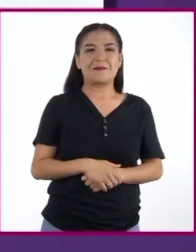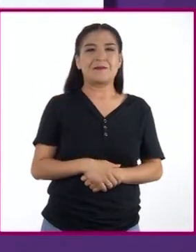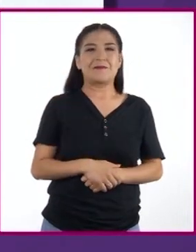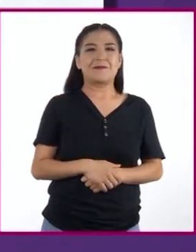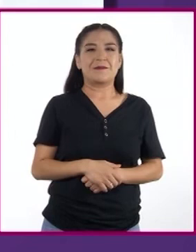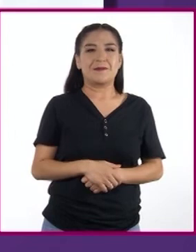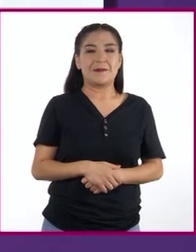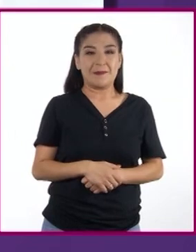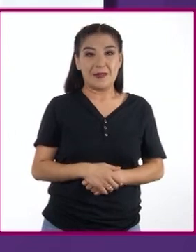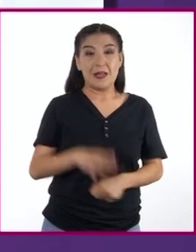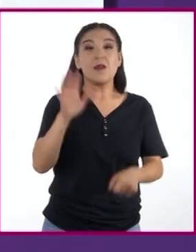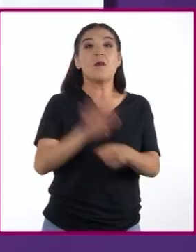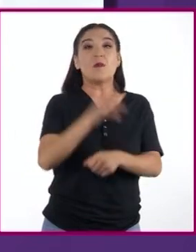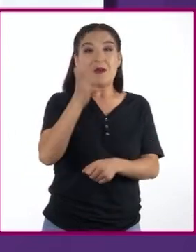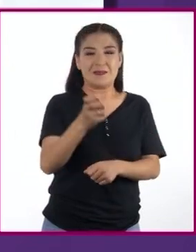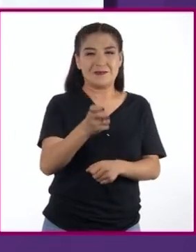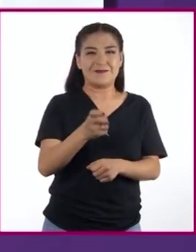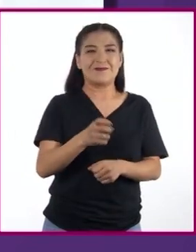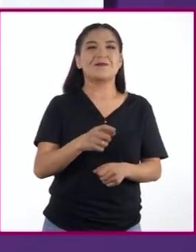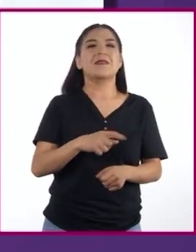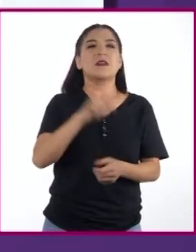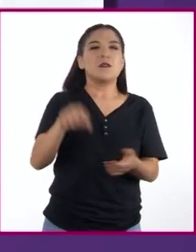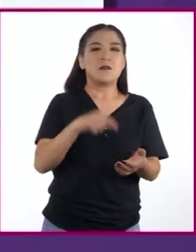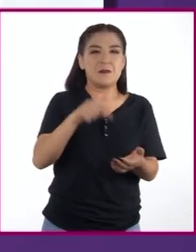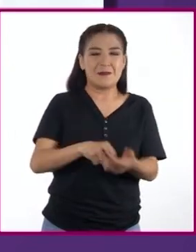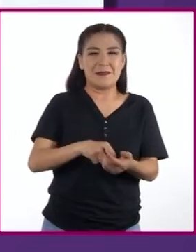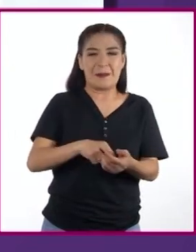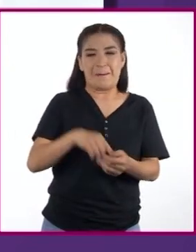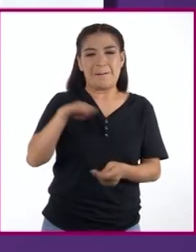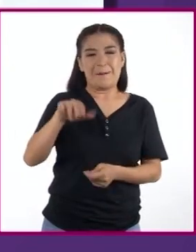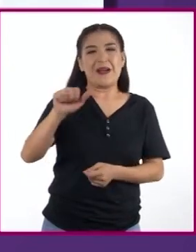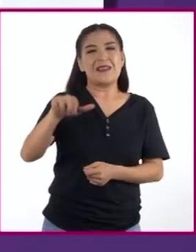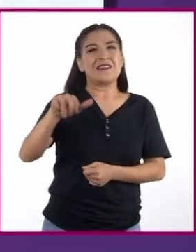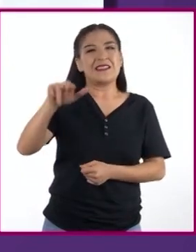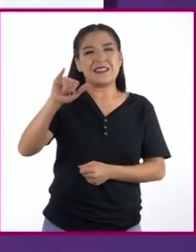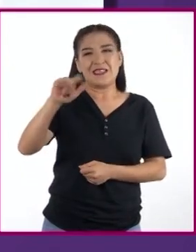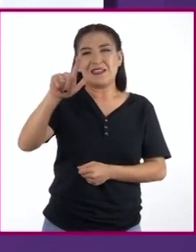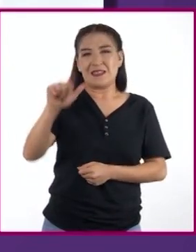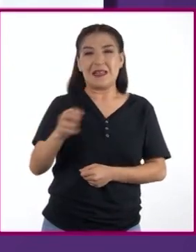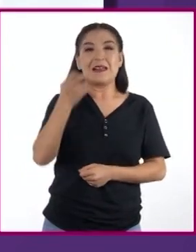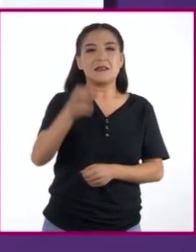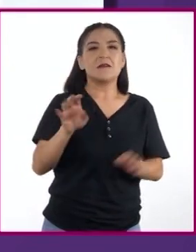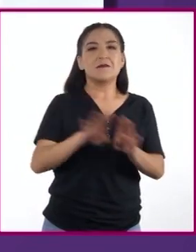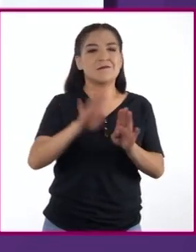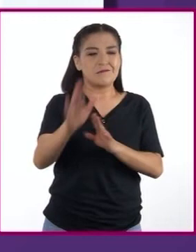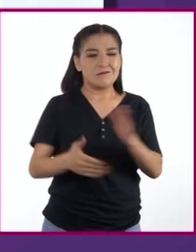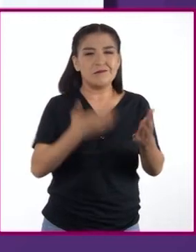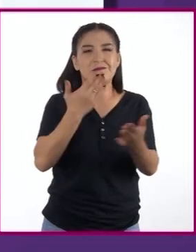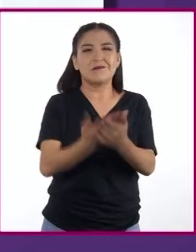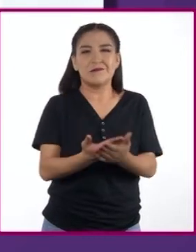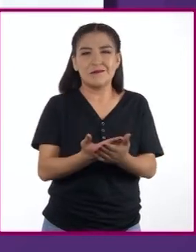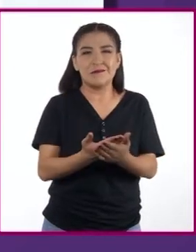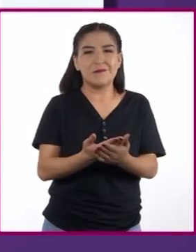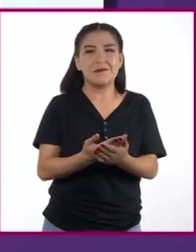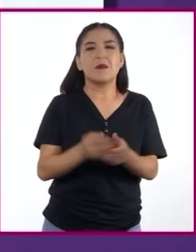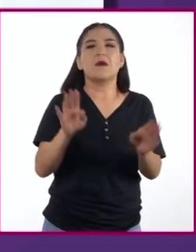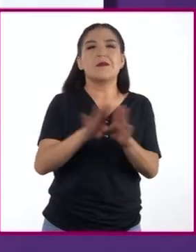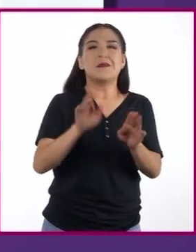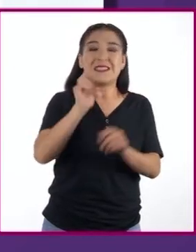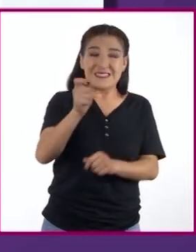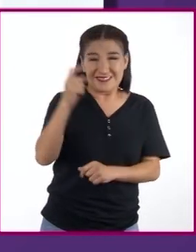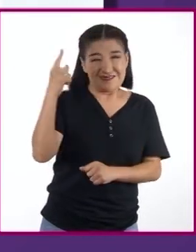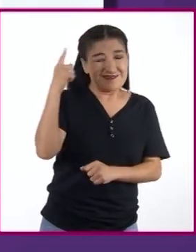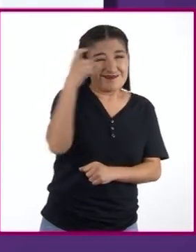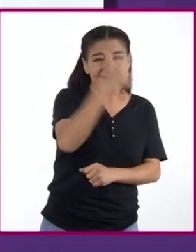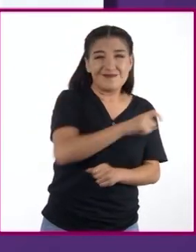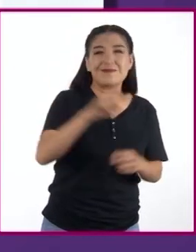Fue a través del galeón de Manila como se propició la continua y compleja